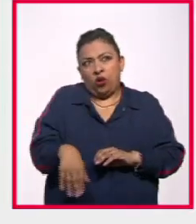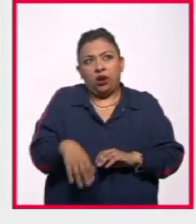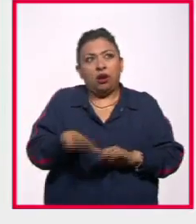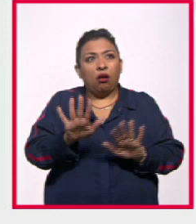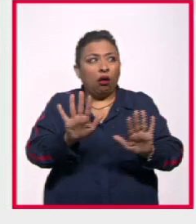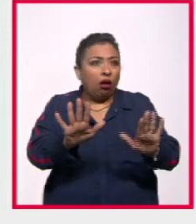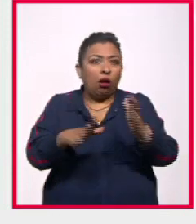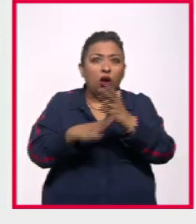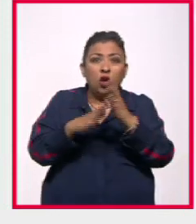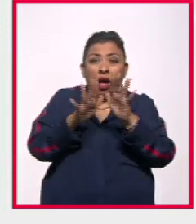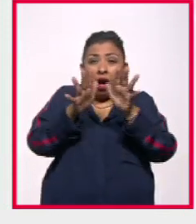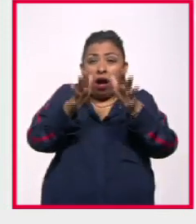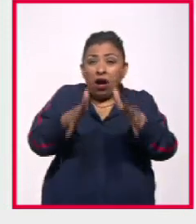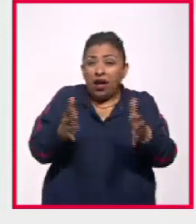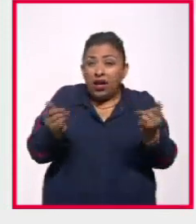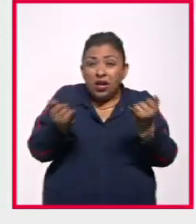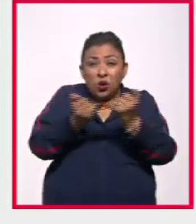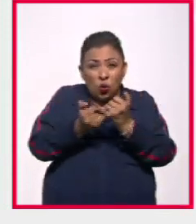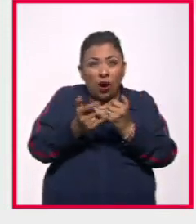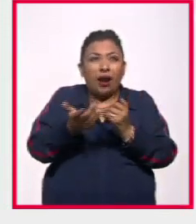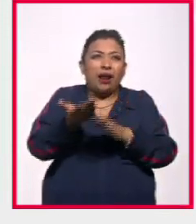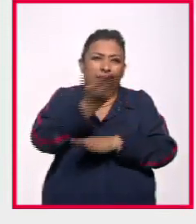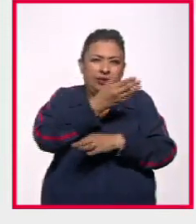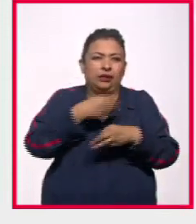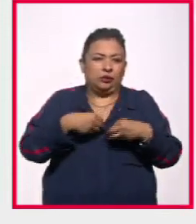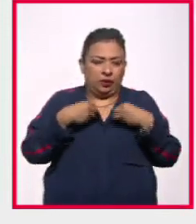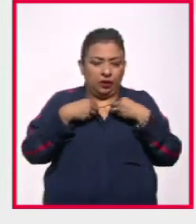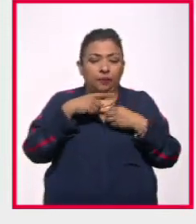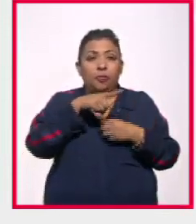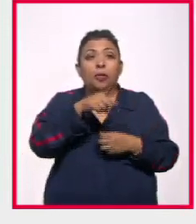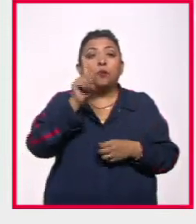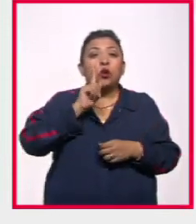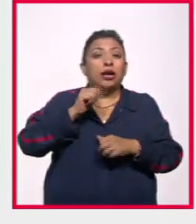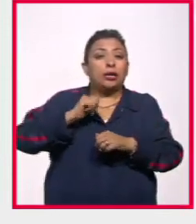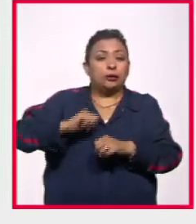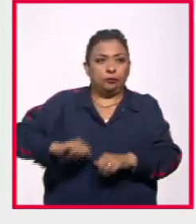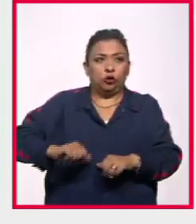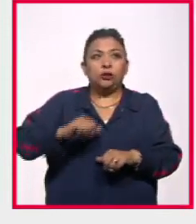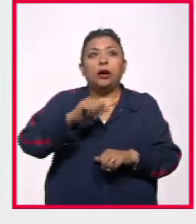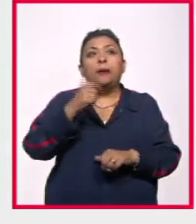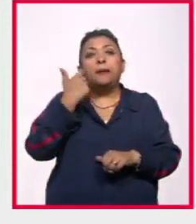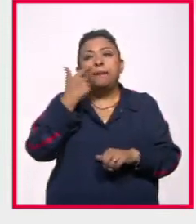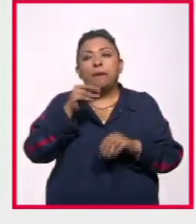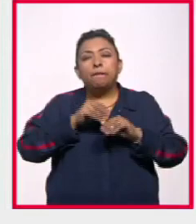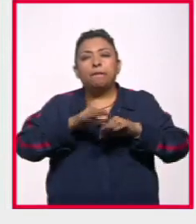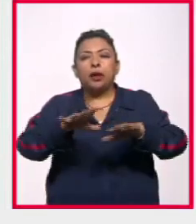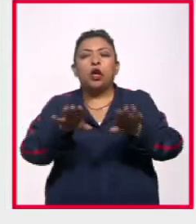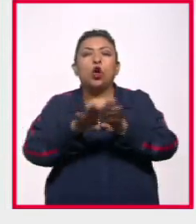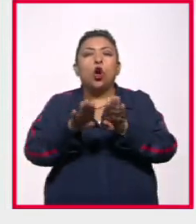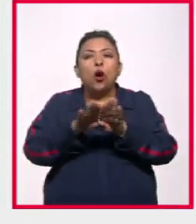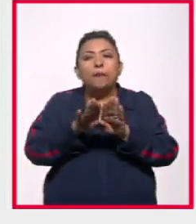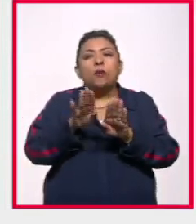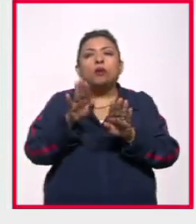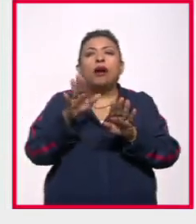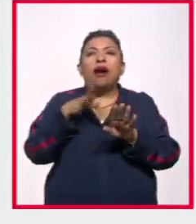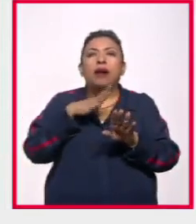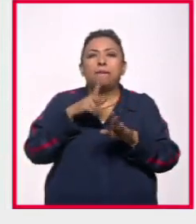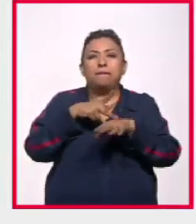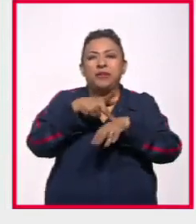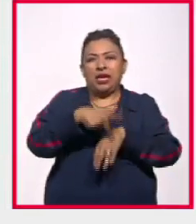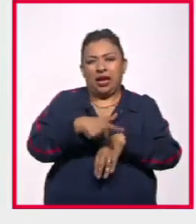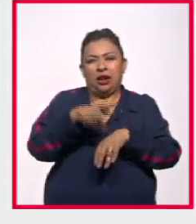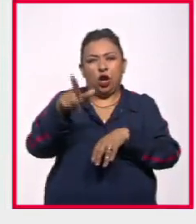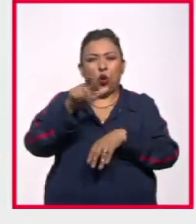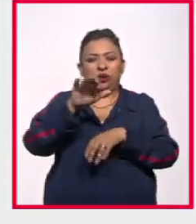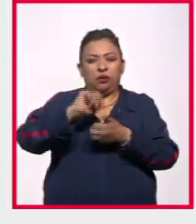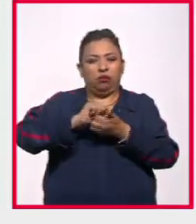exactly as he had lived with them. La curadora hace un ejercicio de proyección. De alguna manera se enfunde en la piel de Luis